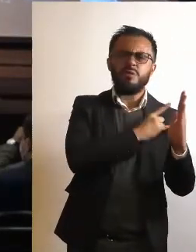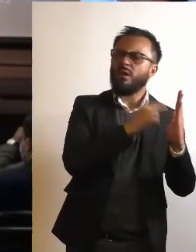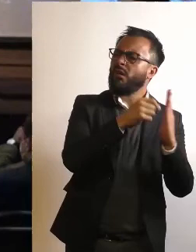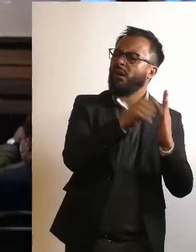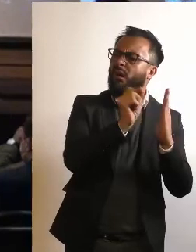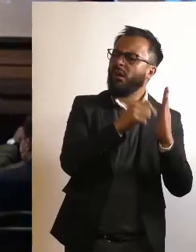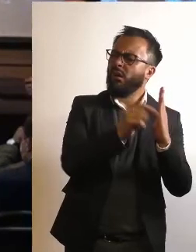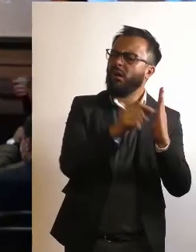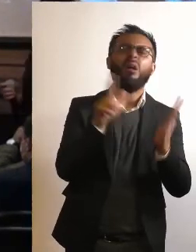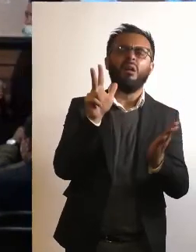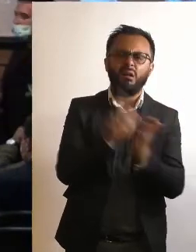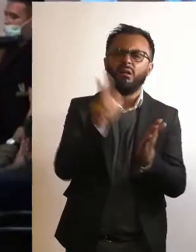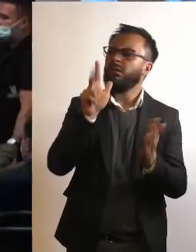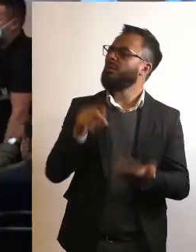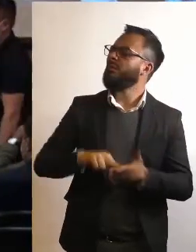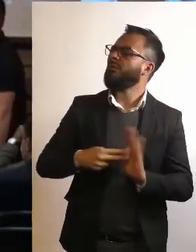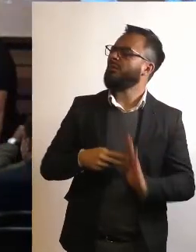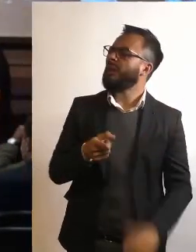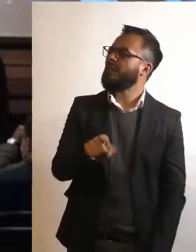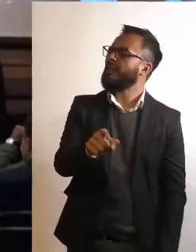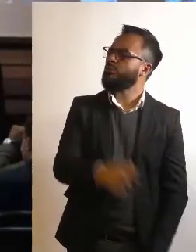pregunta.